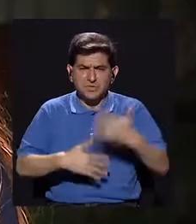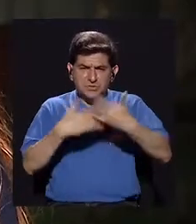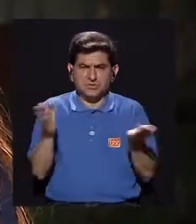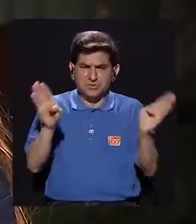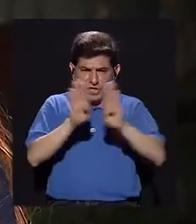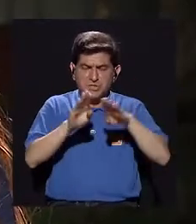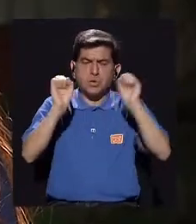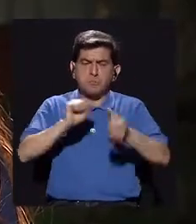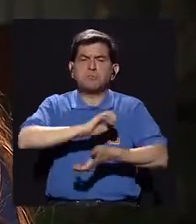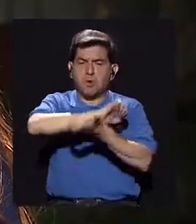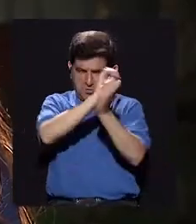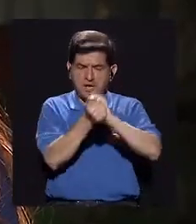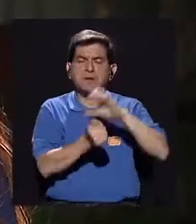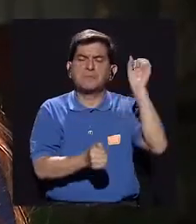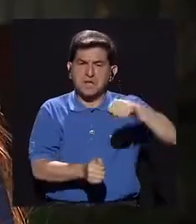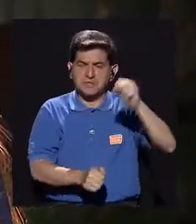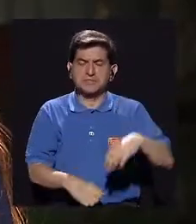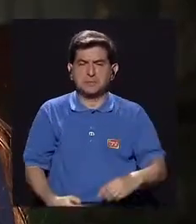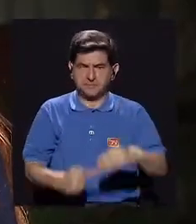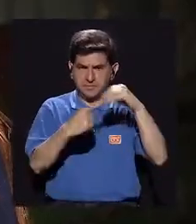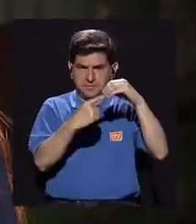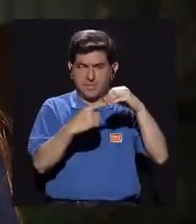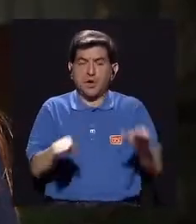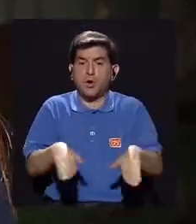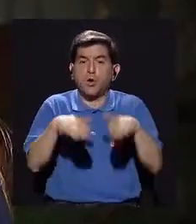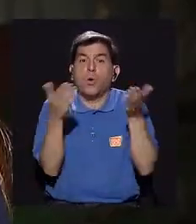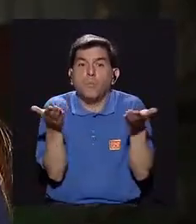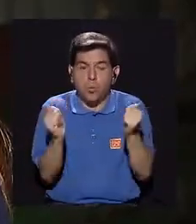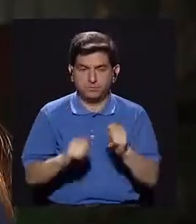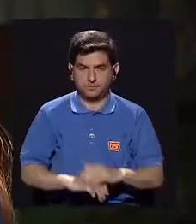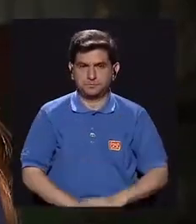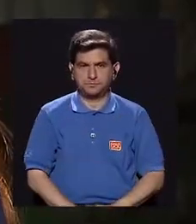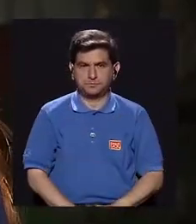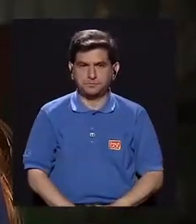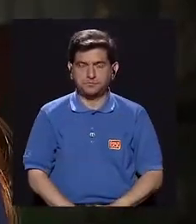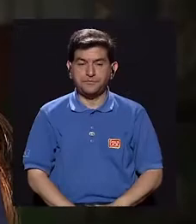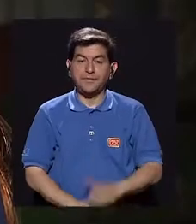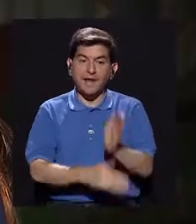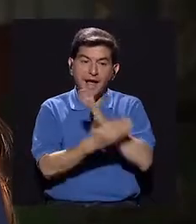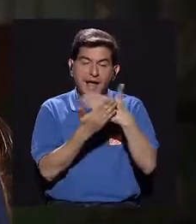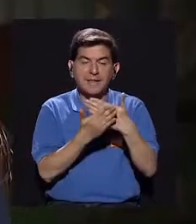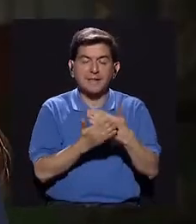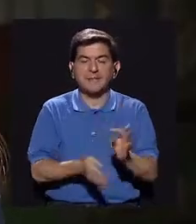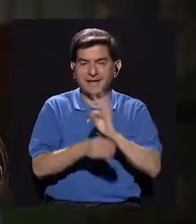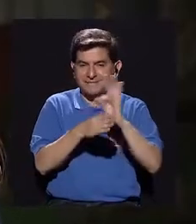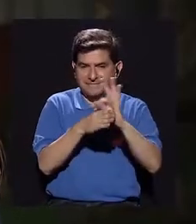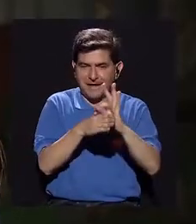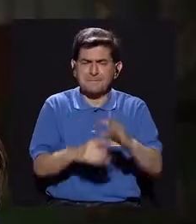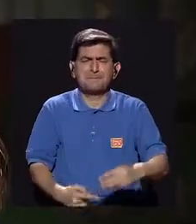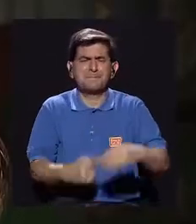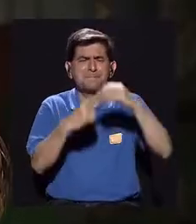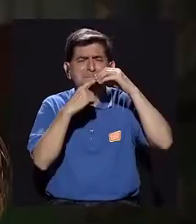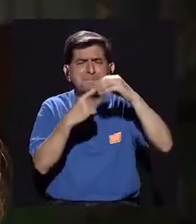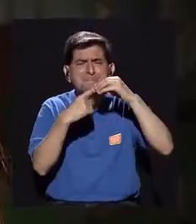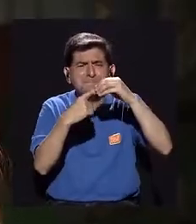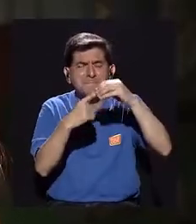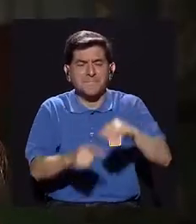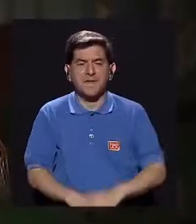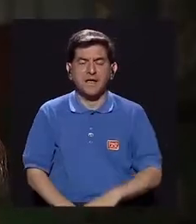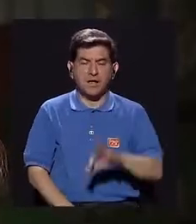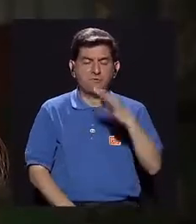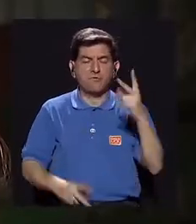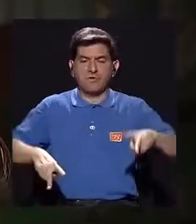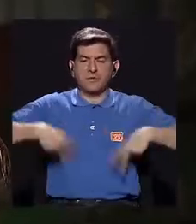se puede revertir. Eso es lo principal. ¿Cómo se revierte? Aquí viene la parte del tratamiento. Lo principal,